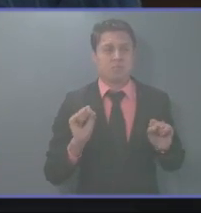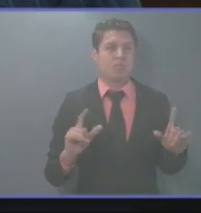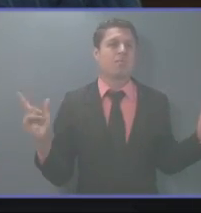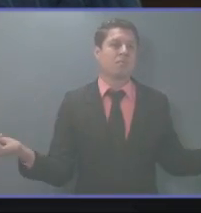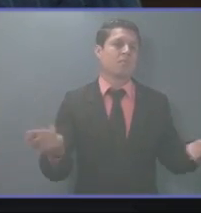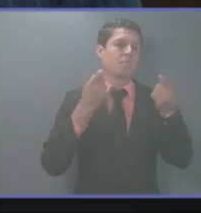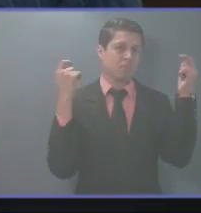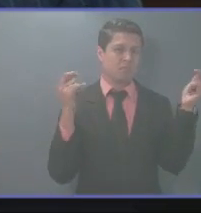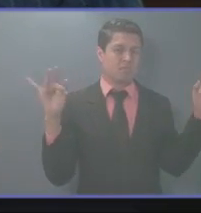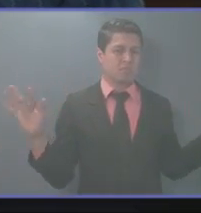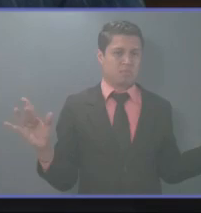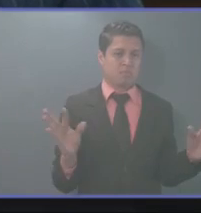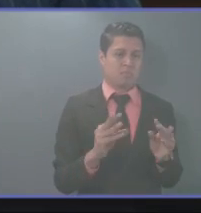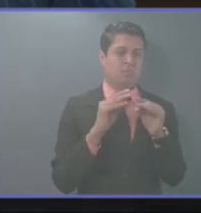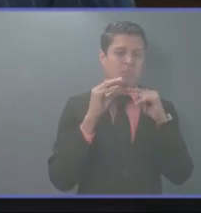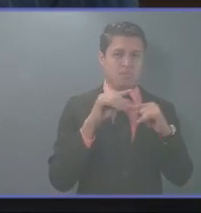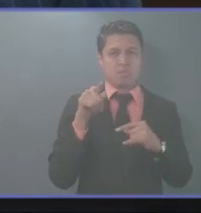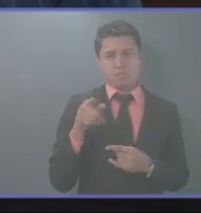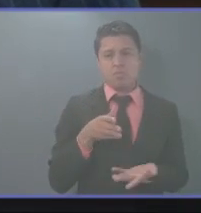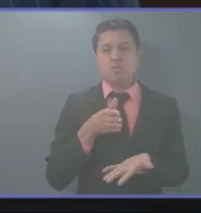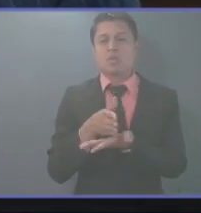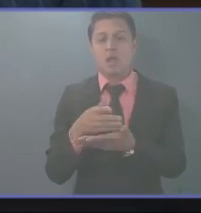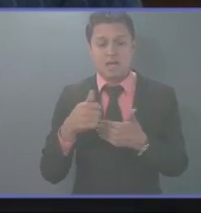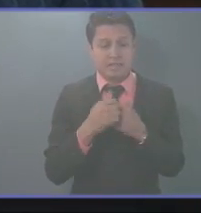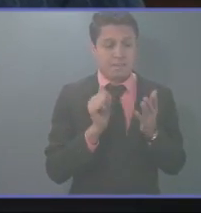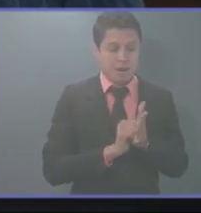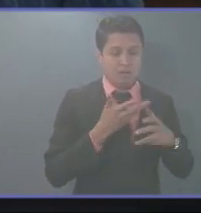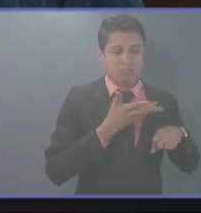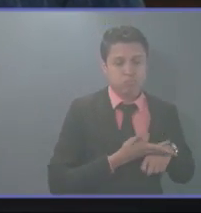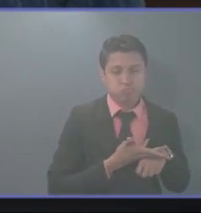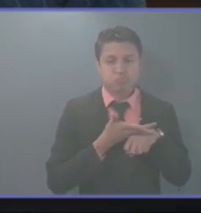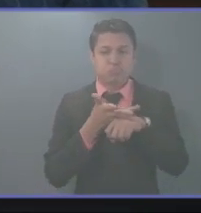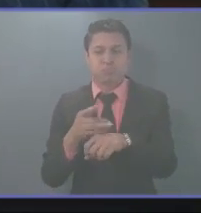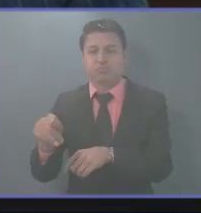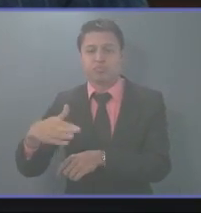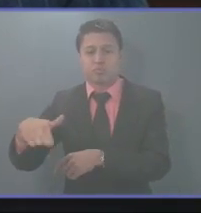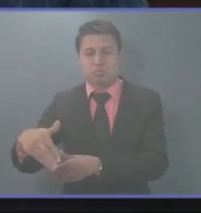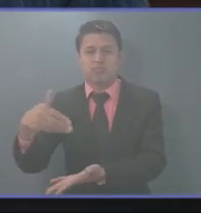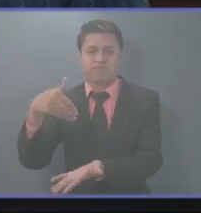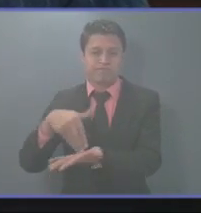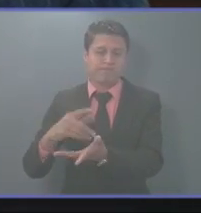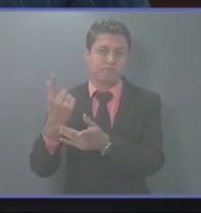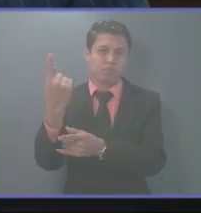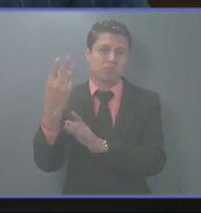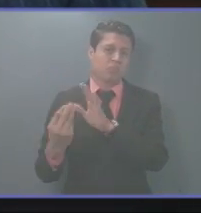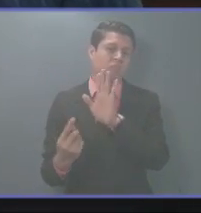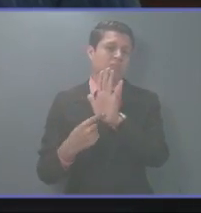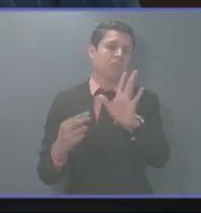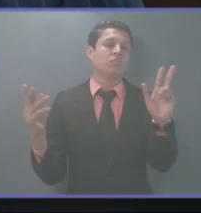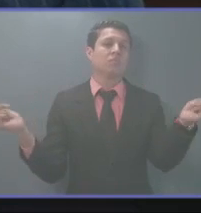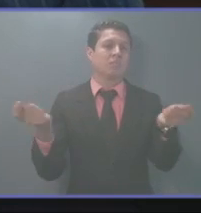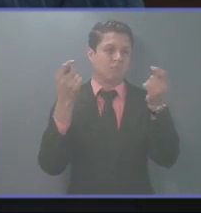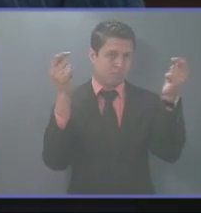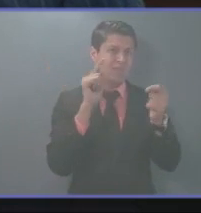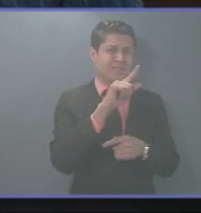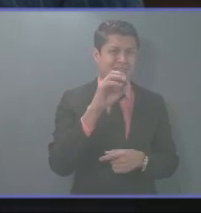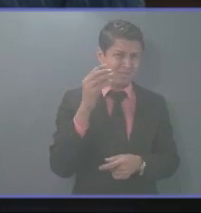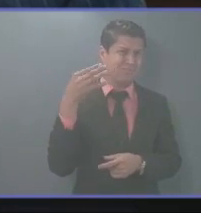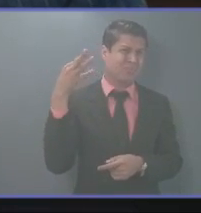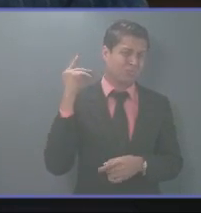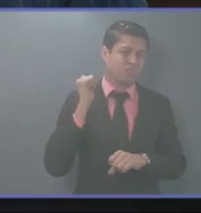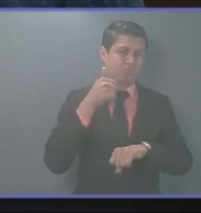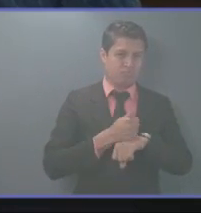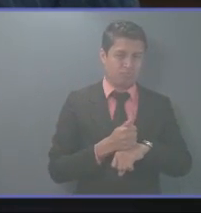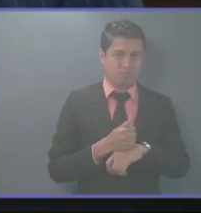sesión solemne de la Asamblea Legislativa en dicho municipio en conmemoración a sus 100 años que tan merecidos se los